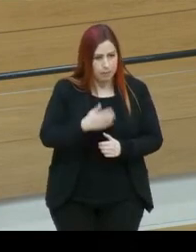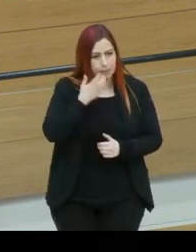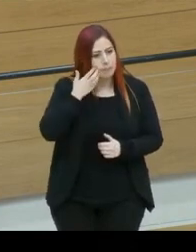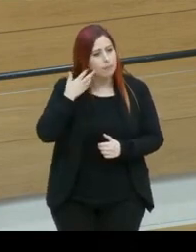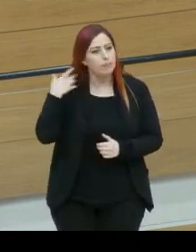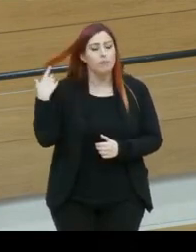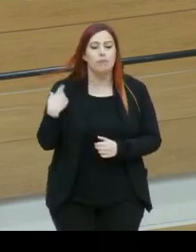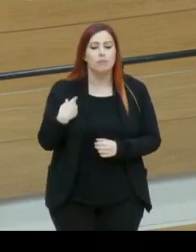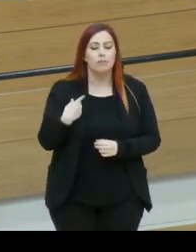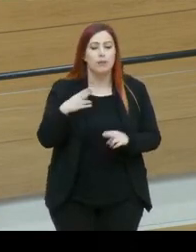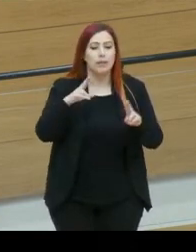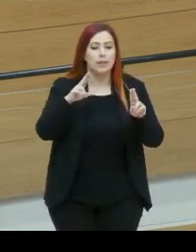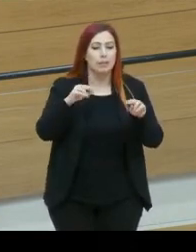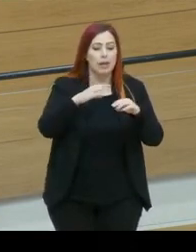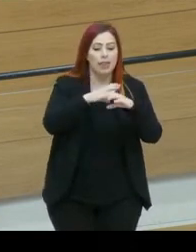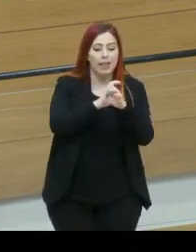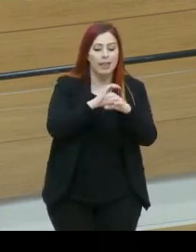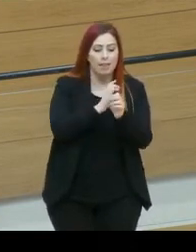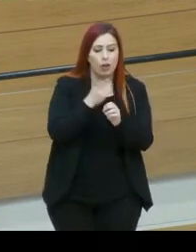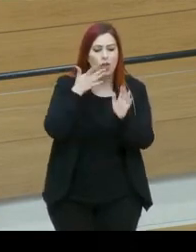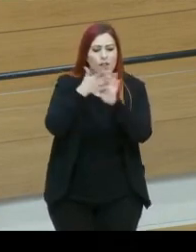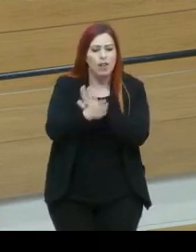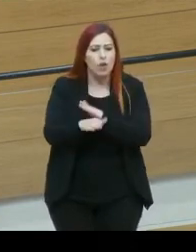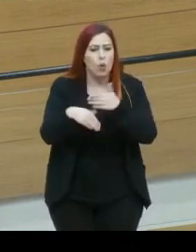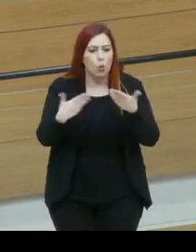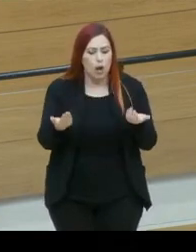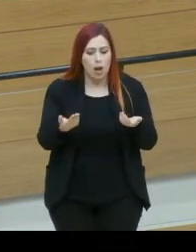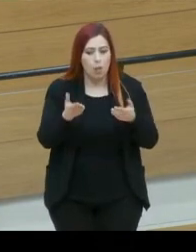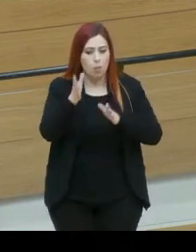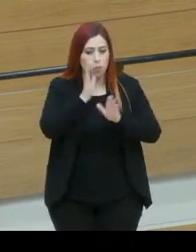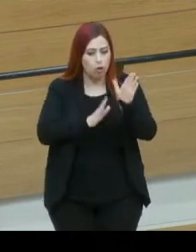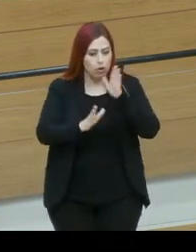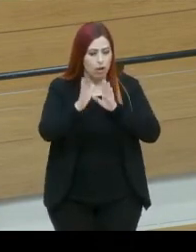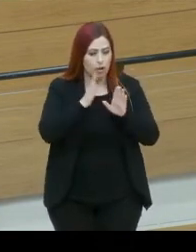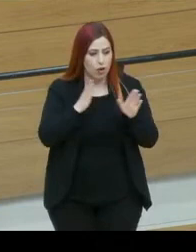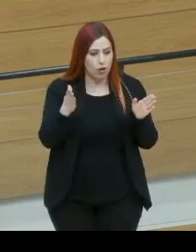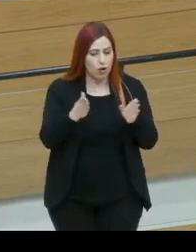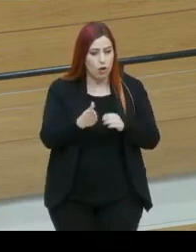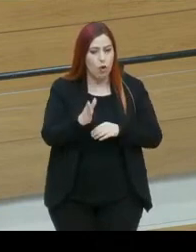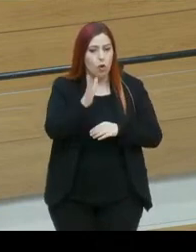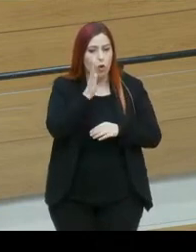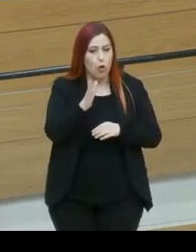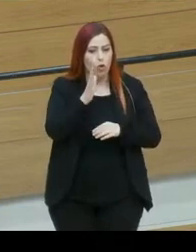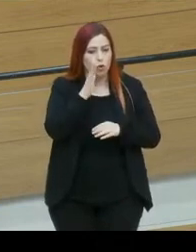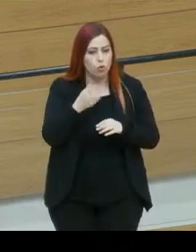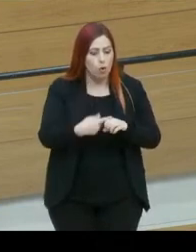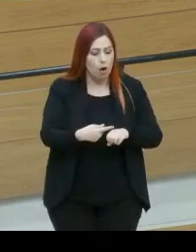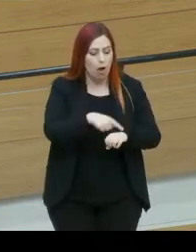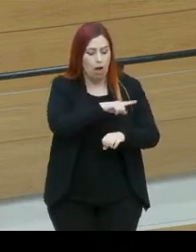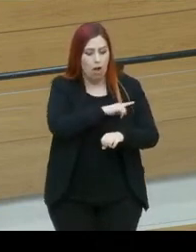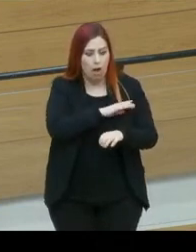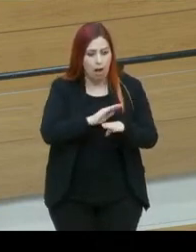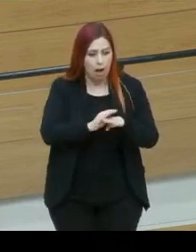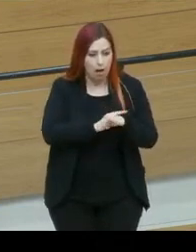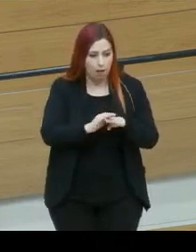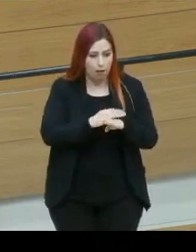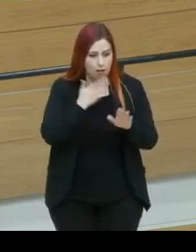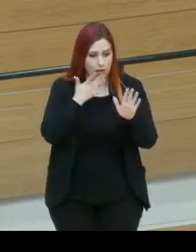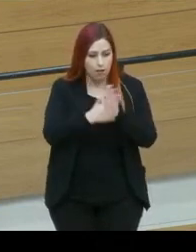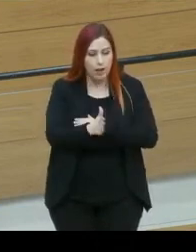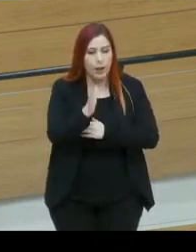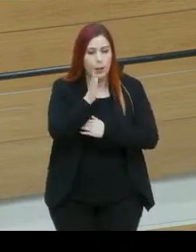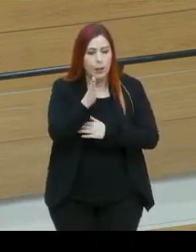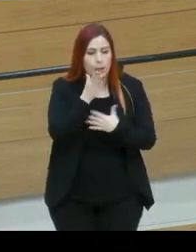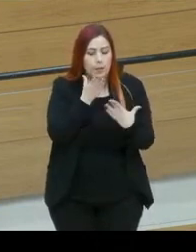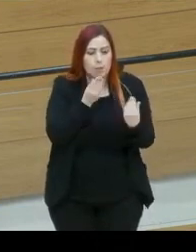Y científicamente, ¿cómo definimos el botellón? Pues el botellón es un consumo agudo y excesivo de alcohol, es decir, consumir